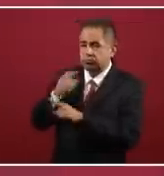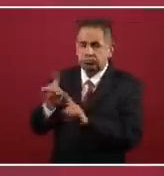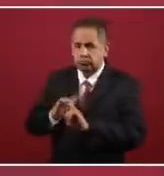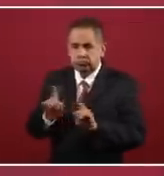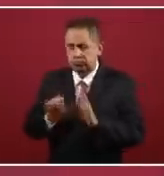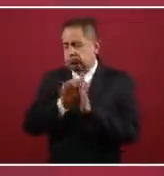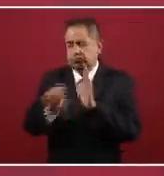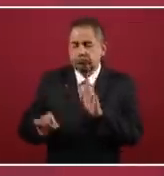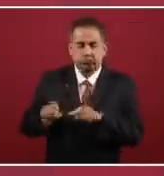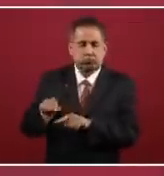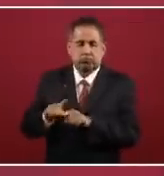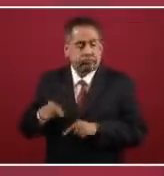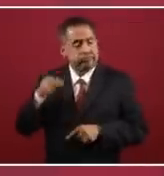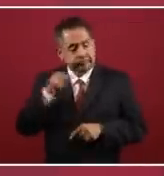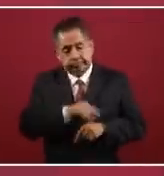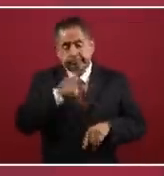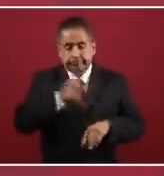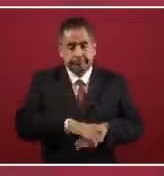poner un ejemplo.